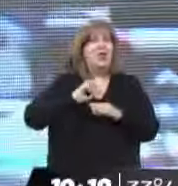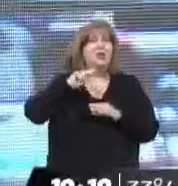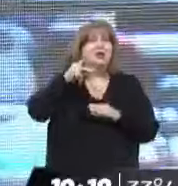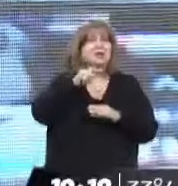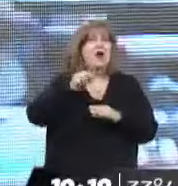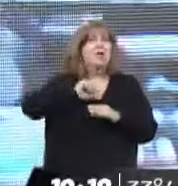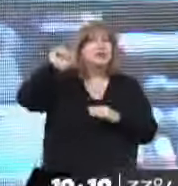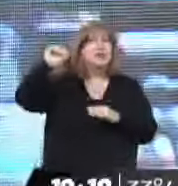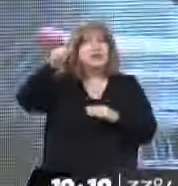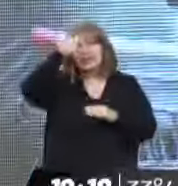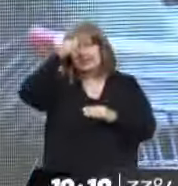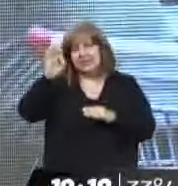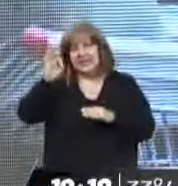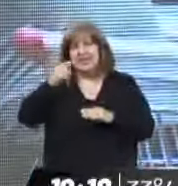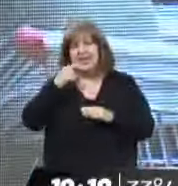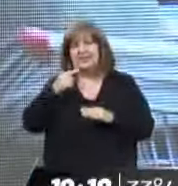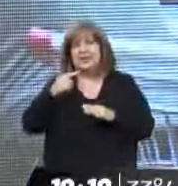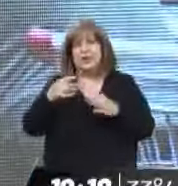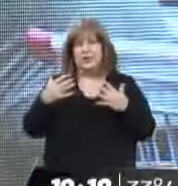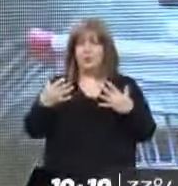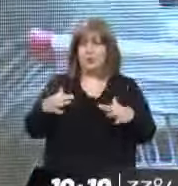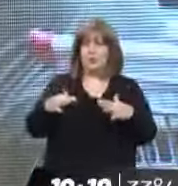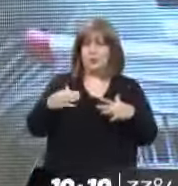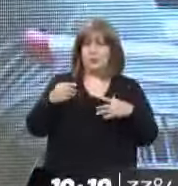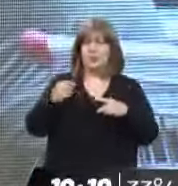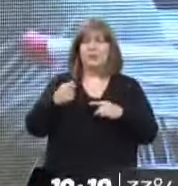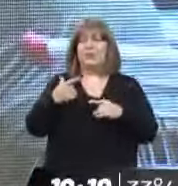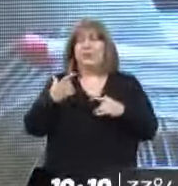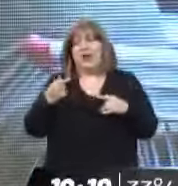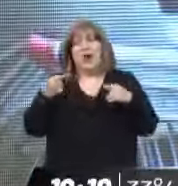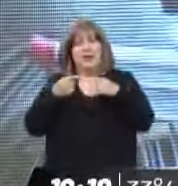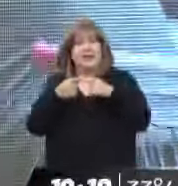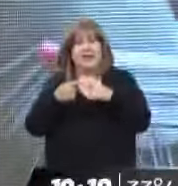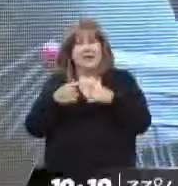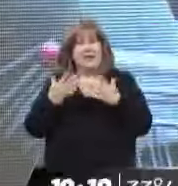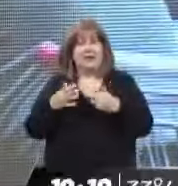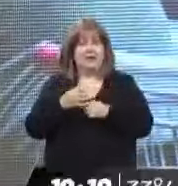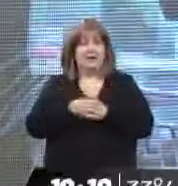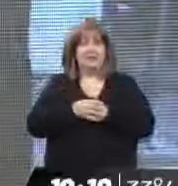próximo de inflación? 60. Sí, bueno, va a ser difícil, pero es desafiante. La mirada.